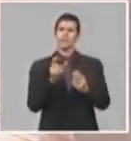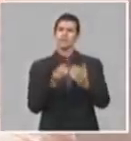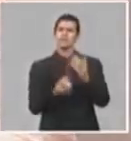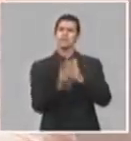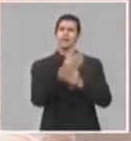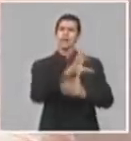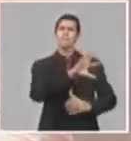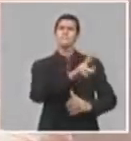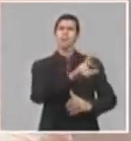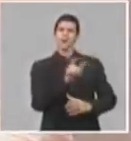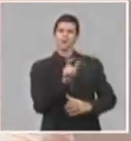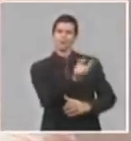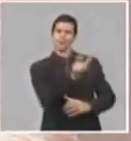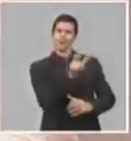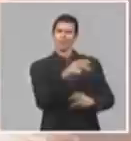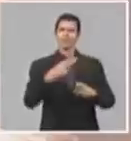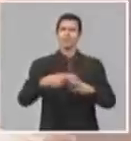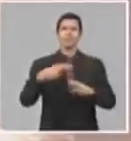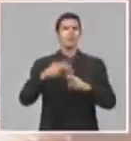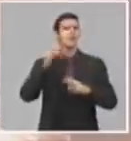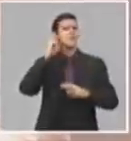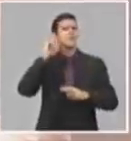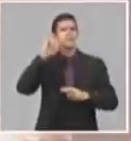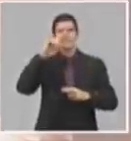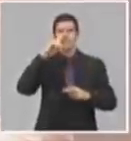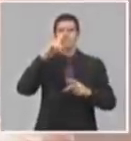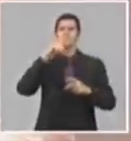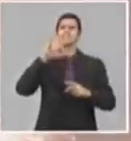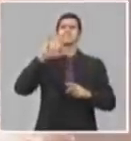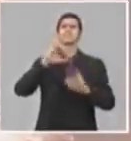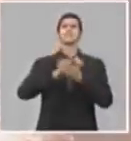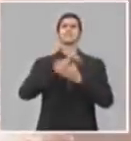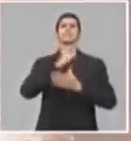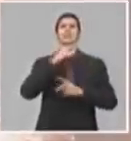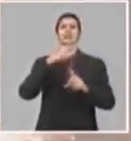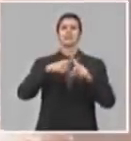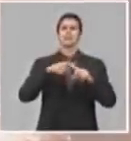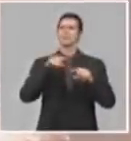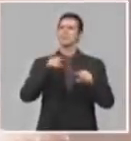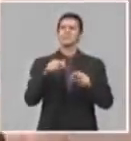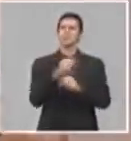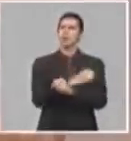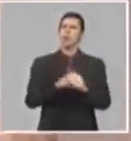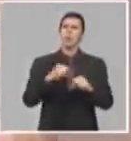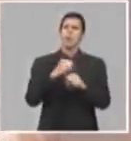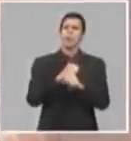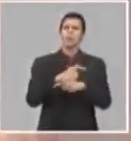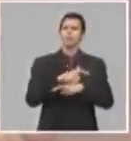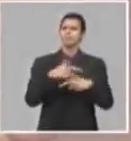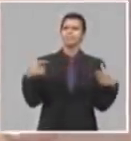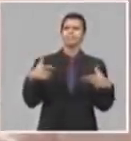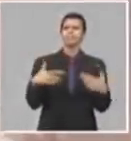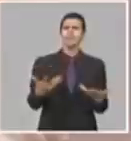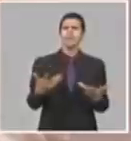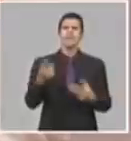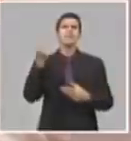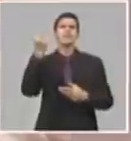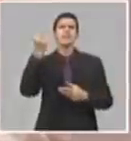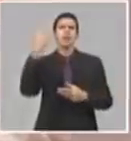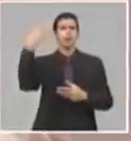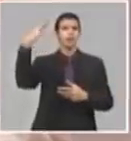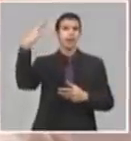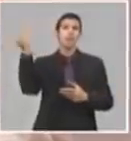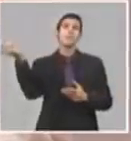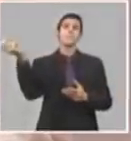personas naturales también le transfiere remesas, depósitos en efectivo, lo podrá hacer también en el